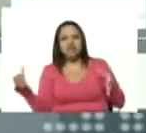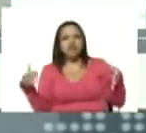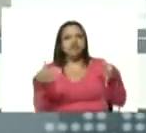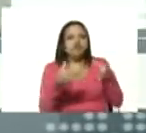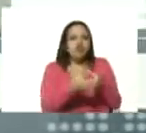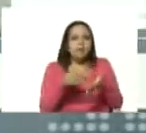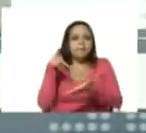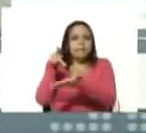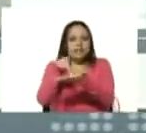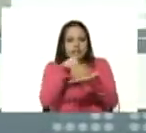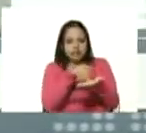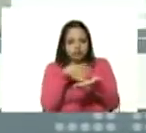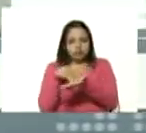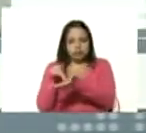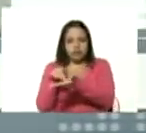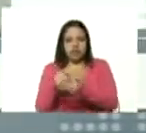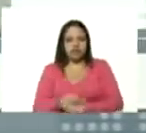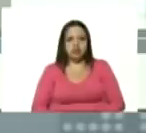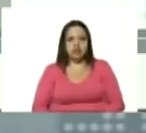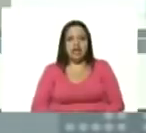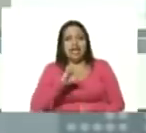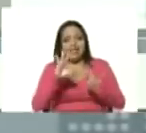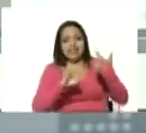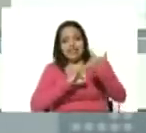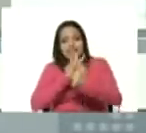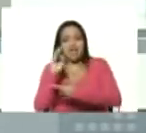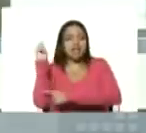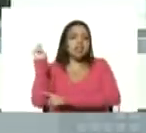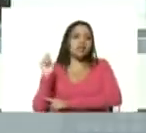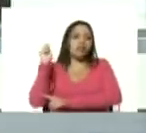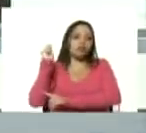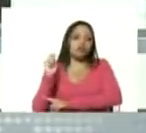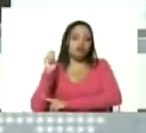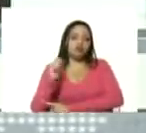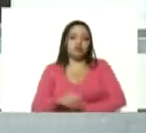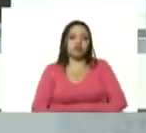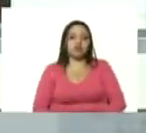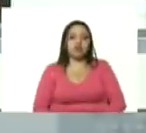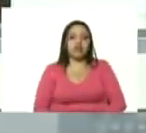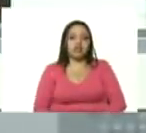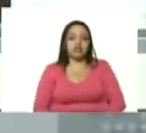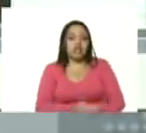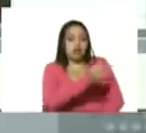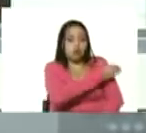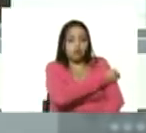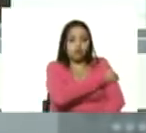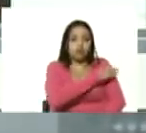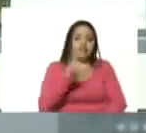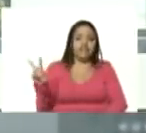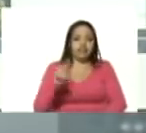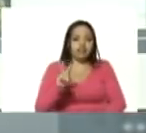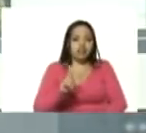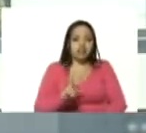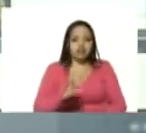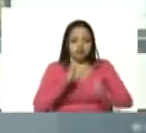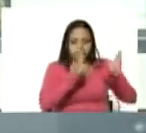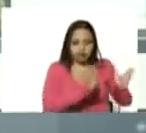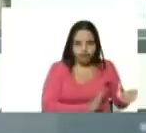donde participaron tres parlamentarios de la oposición venezolana,